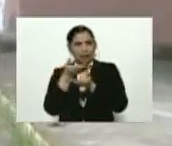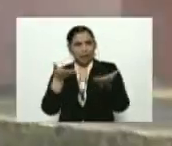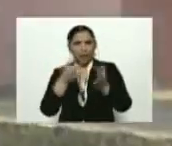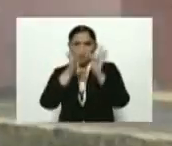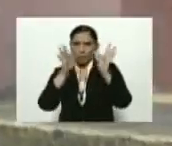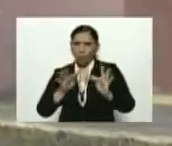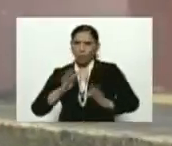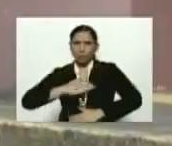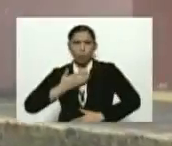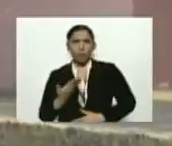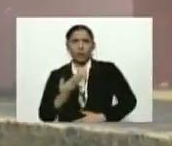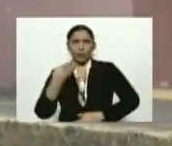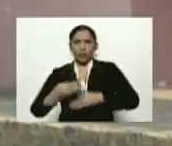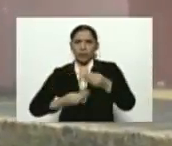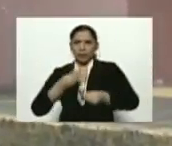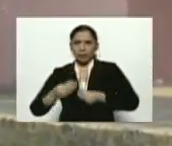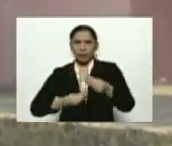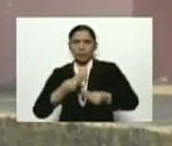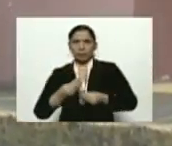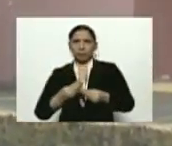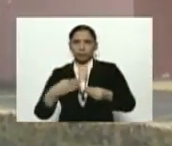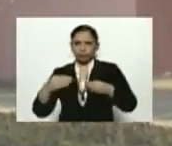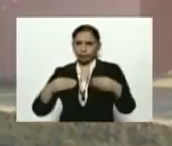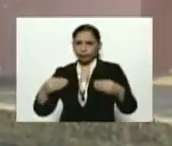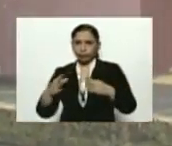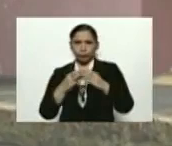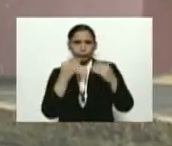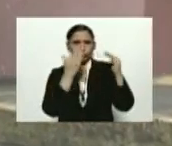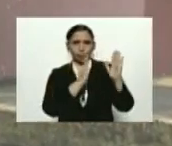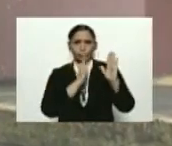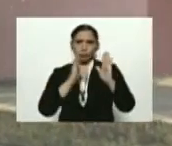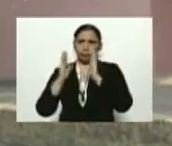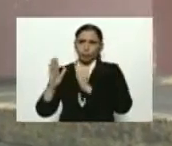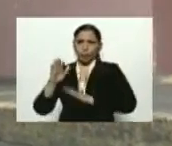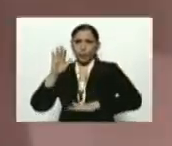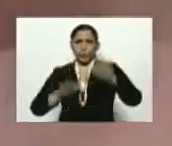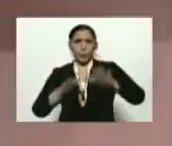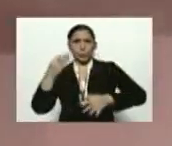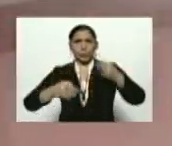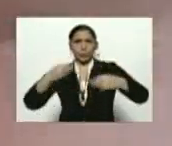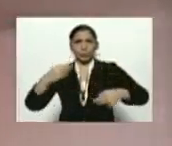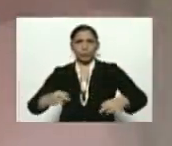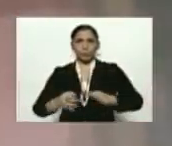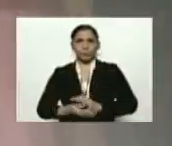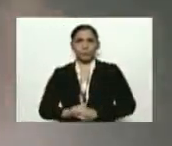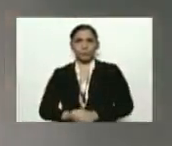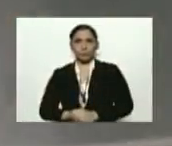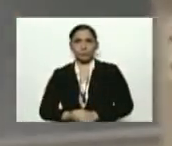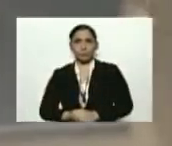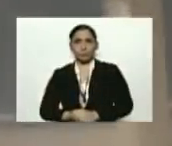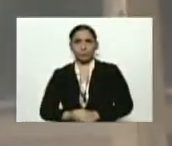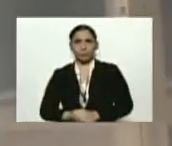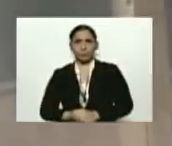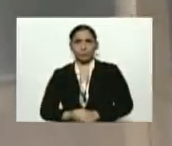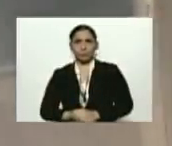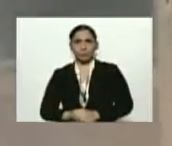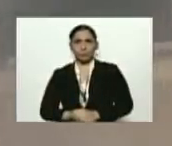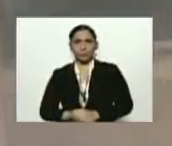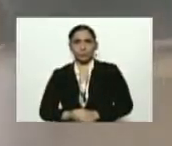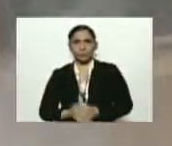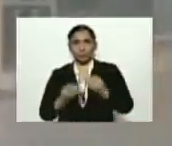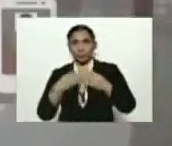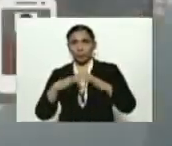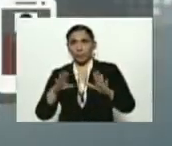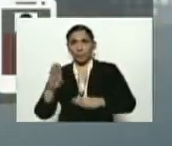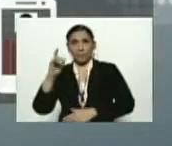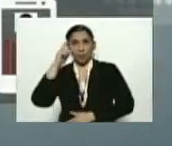poder gestionar en esta nueva etapa de normalización relativa. Así que bueno, Barbie,